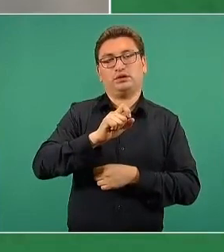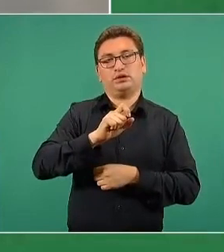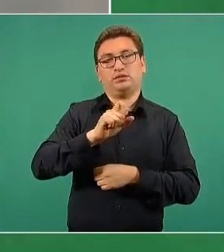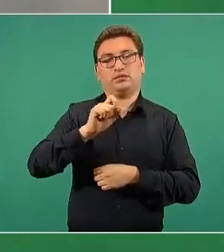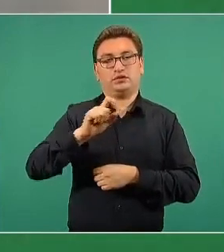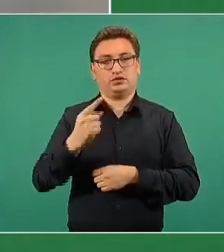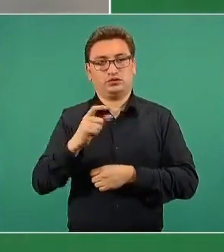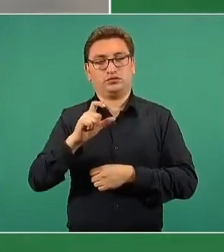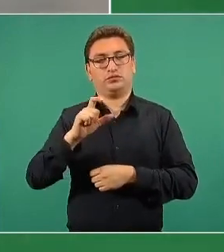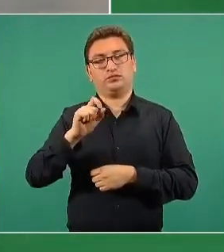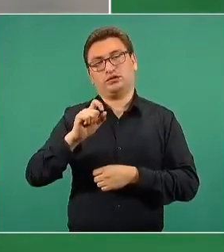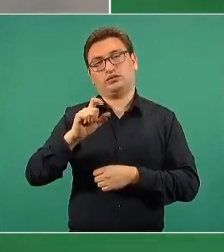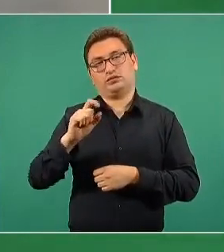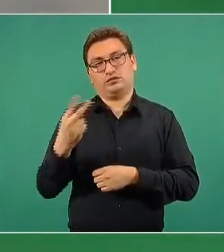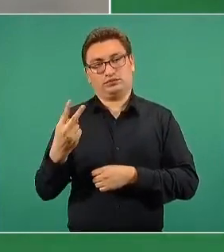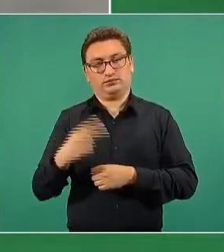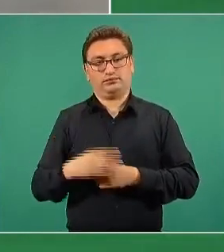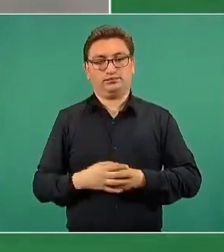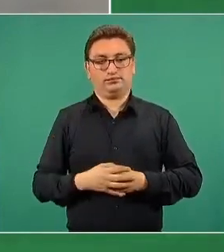2021-2022.